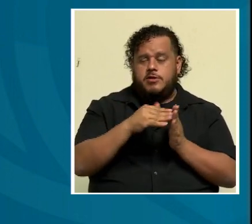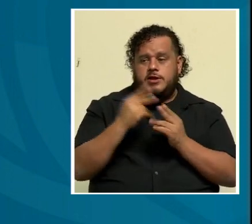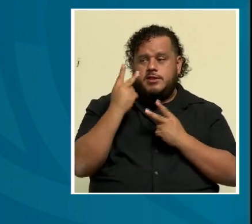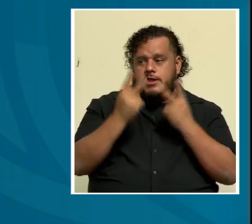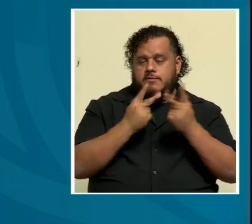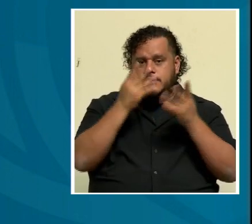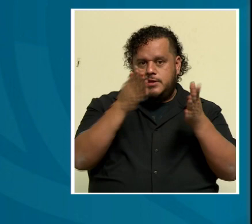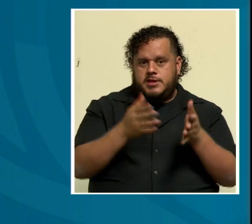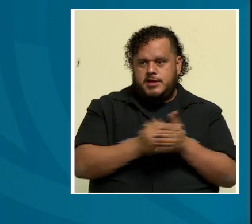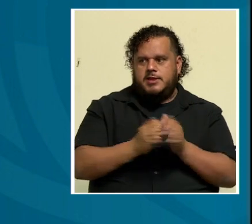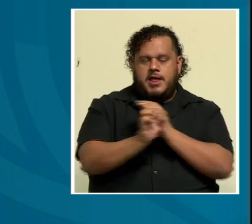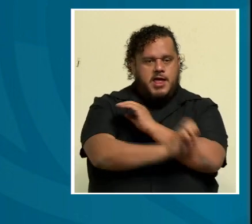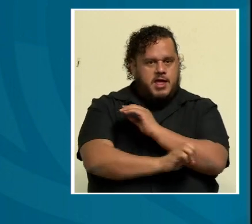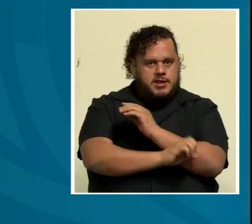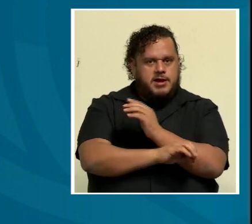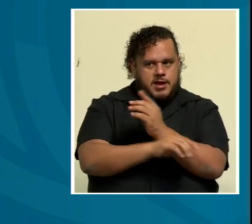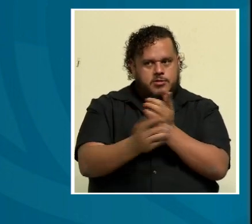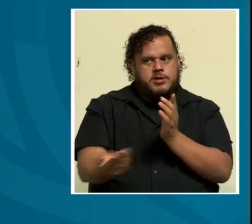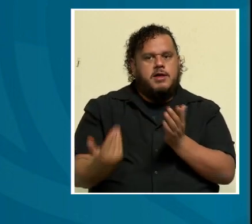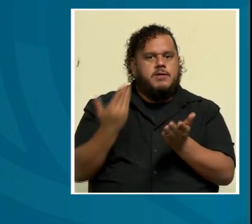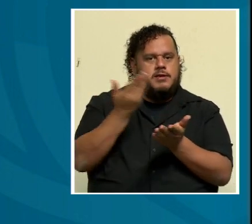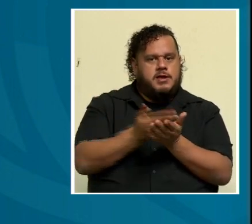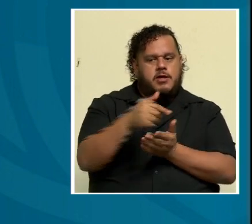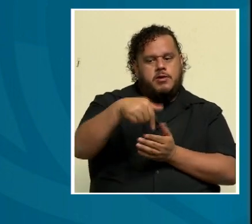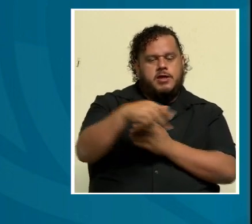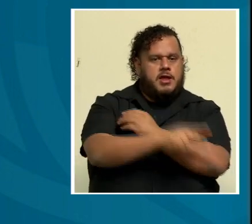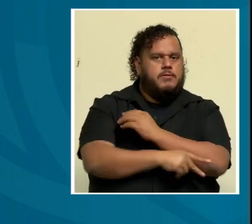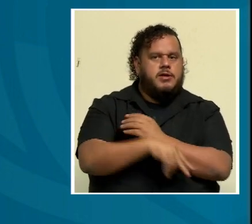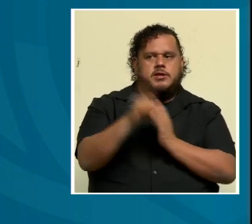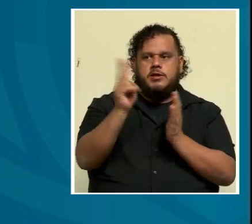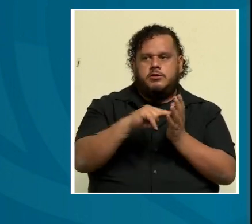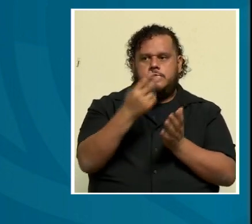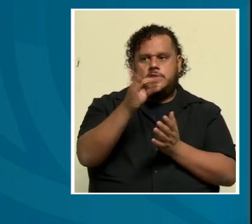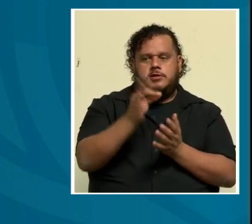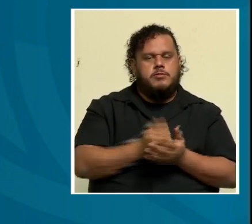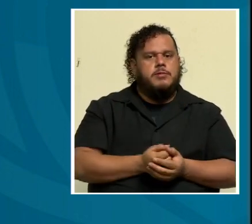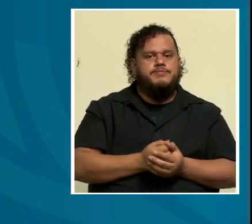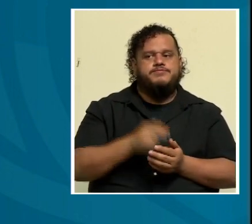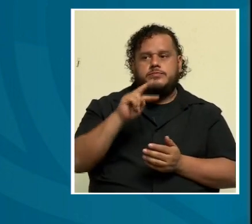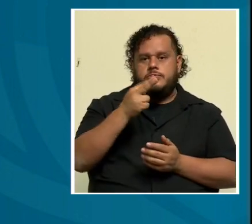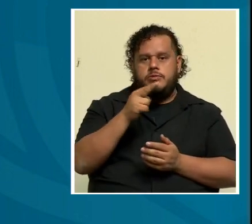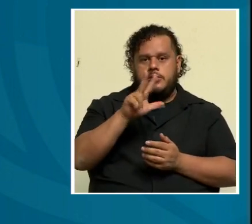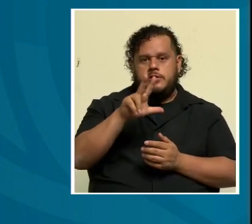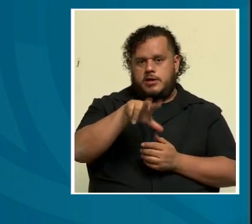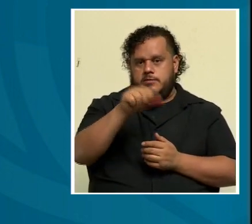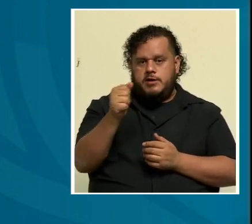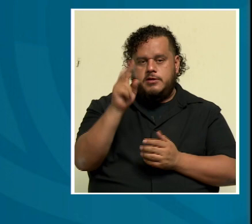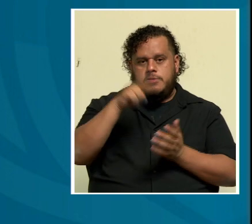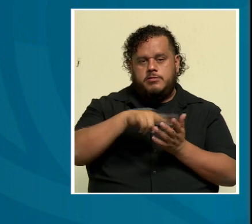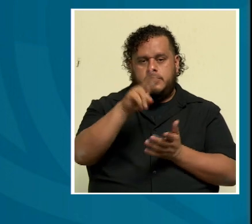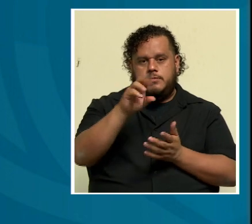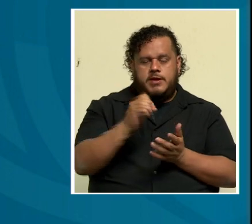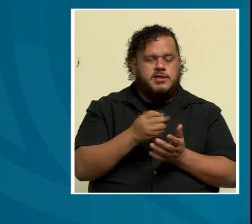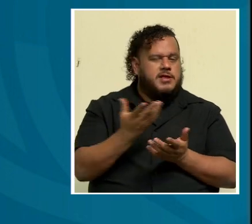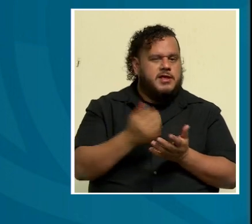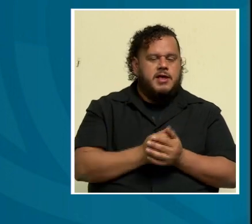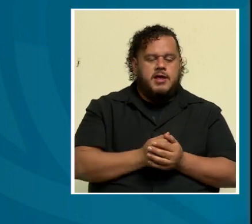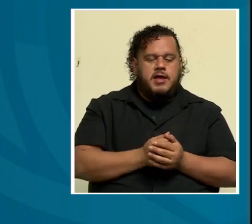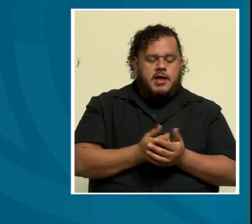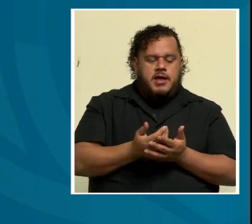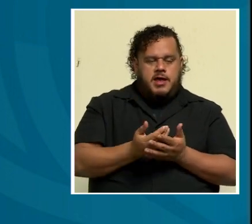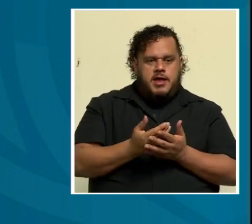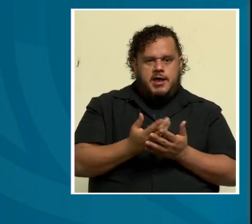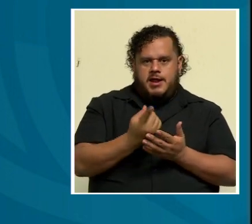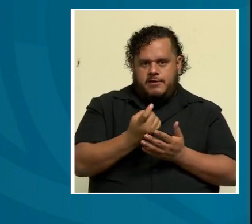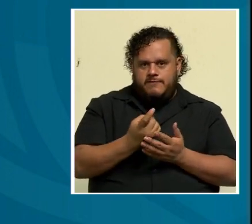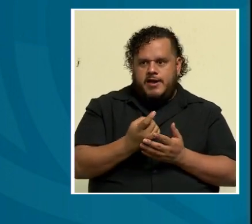visitantes extranjeros que habían llegado al país durante el 2019. En el segundo trimestre del 2020, el porcentaje de empleo